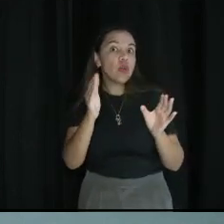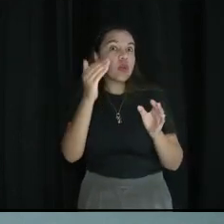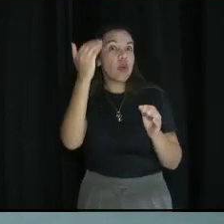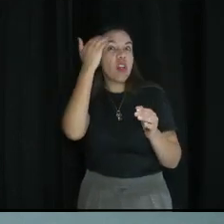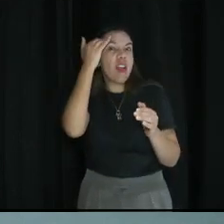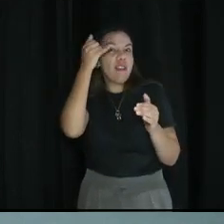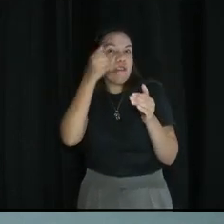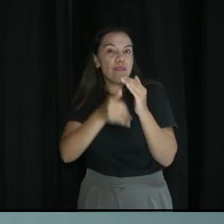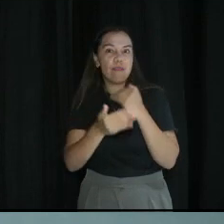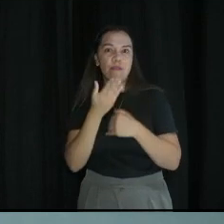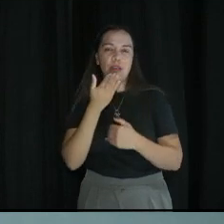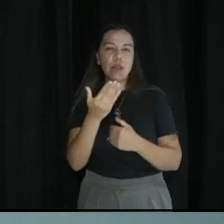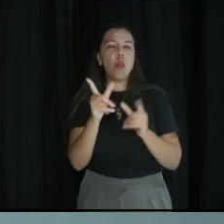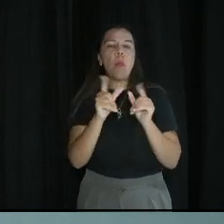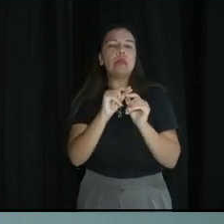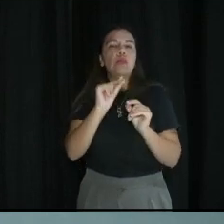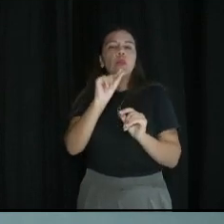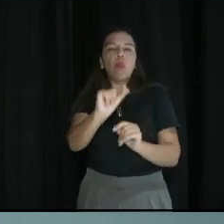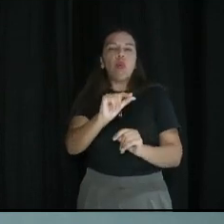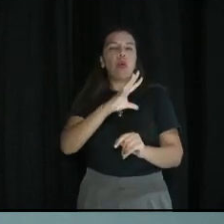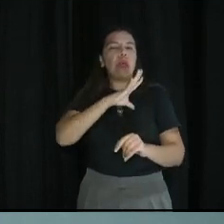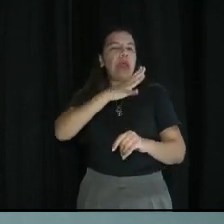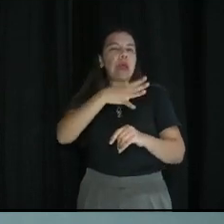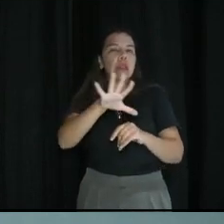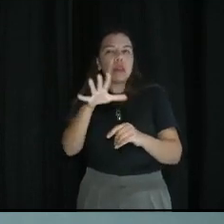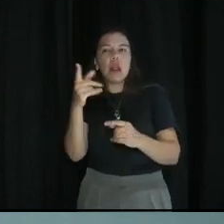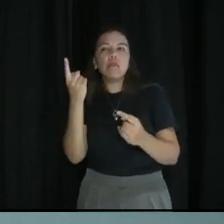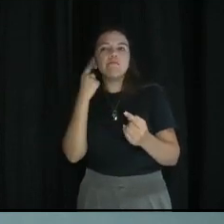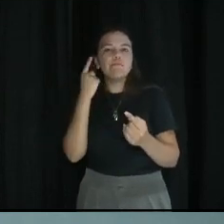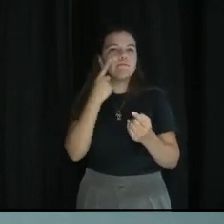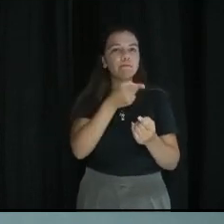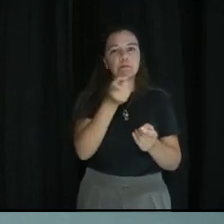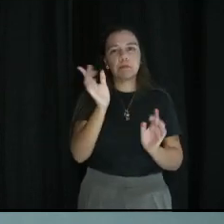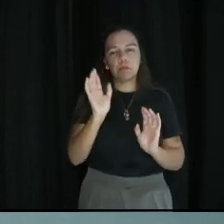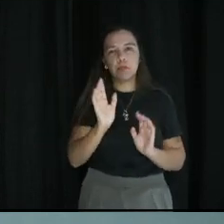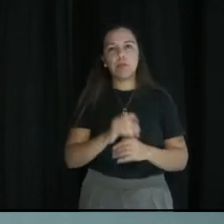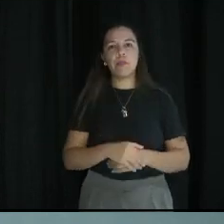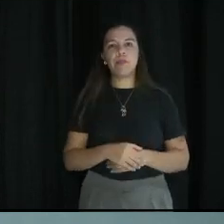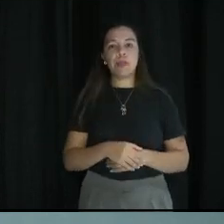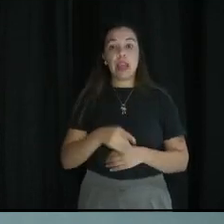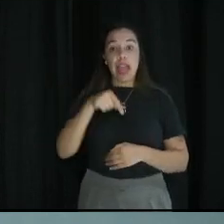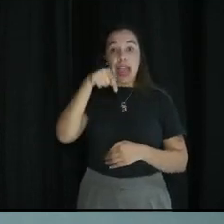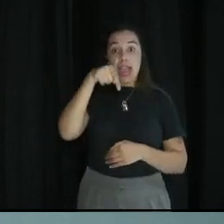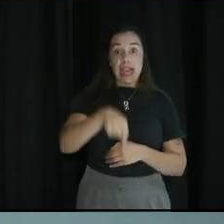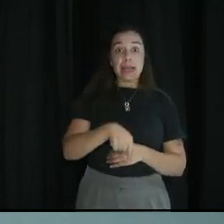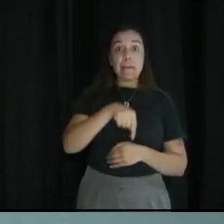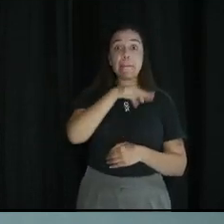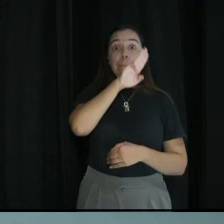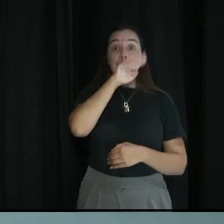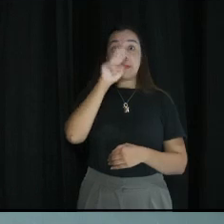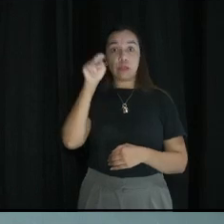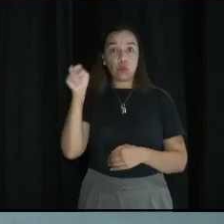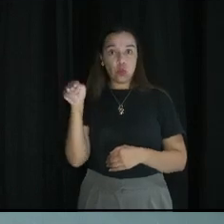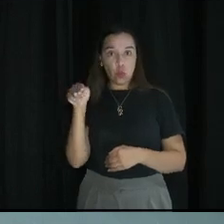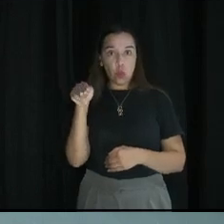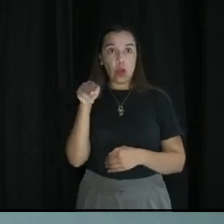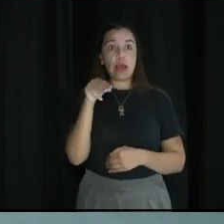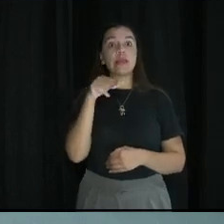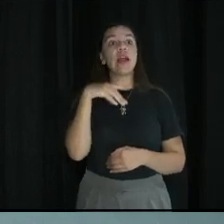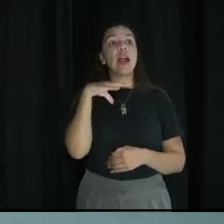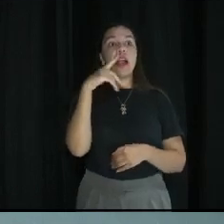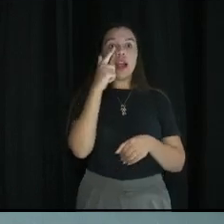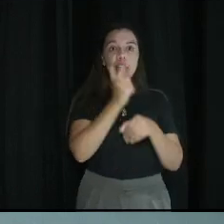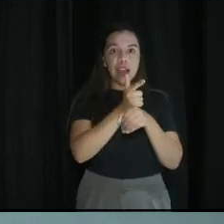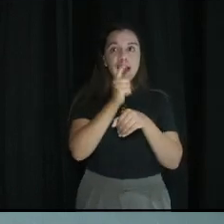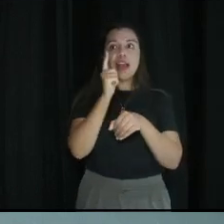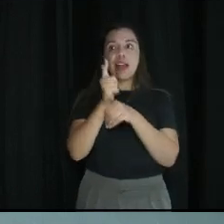pero tenemos conocimiento de manera extraoficial que dentro de nuestro estado se presenta este tipo de actividades